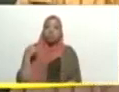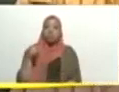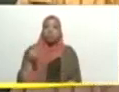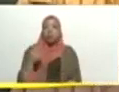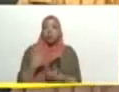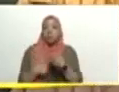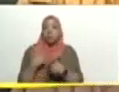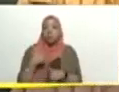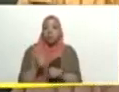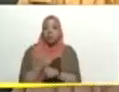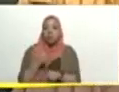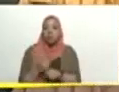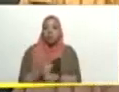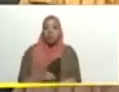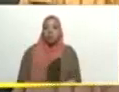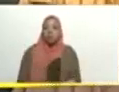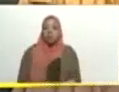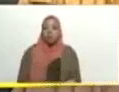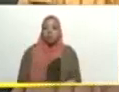miércoles.